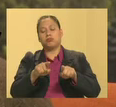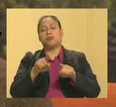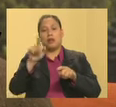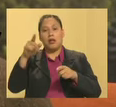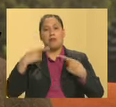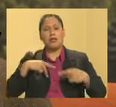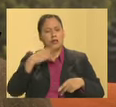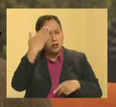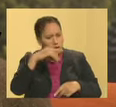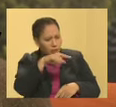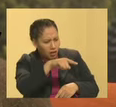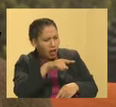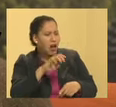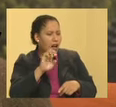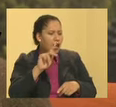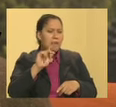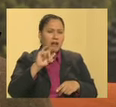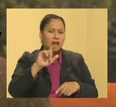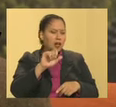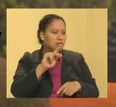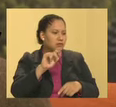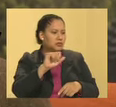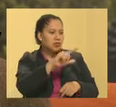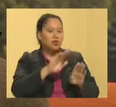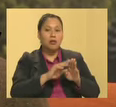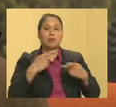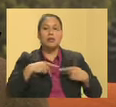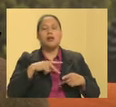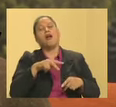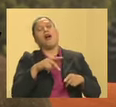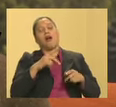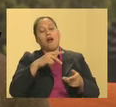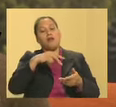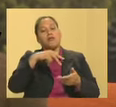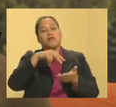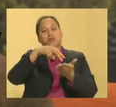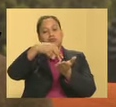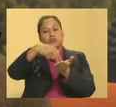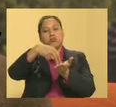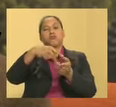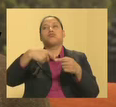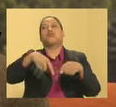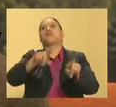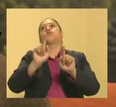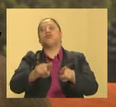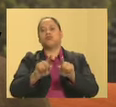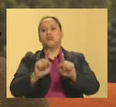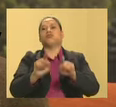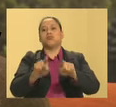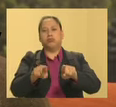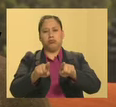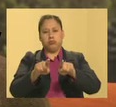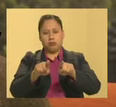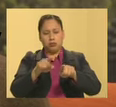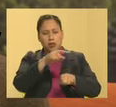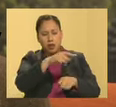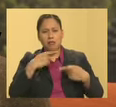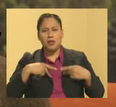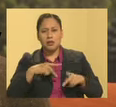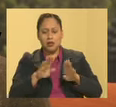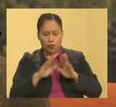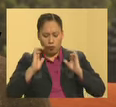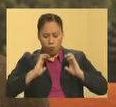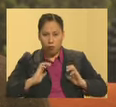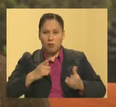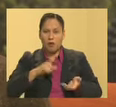gente reconoce como epilepsia. Es que es muy aparatoso, ¿no? Exactamente. Las personas empiezan a tener